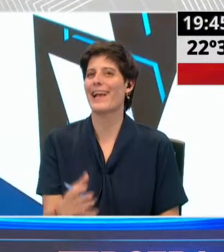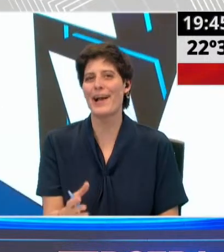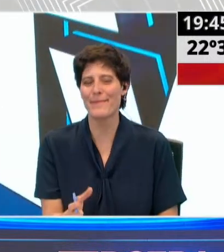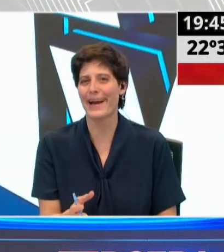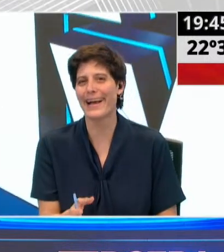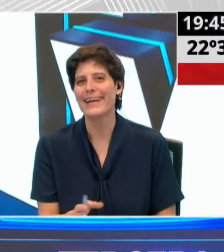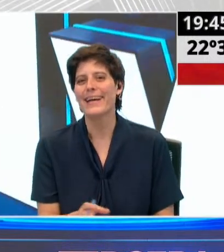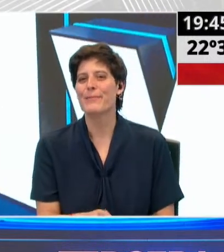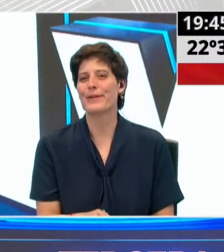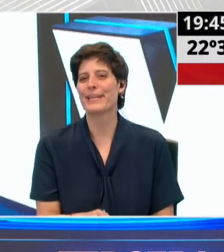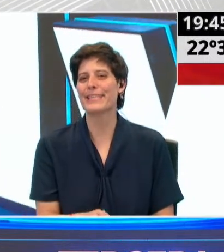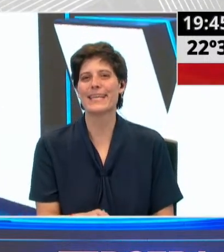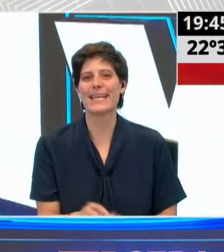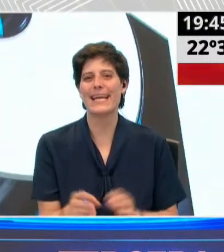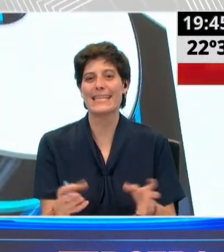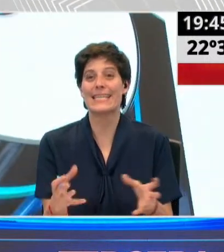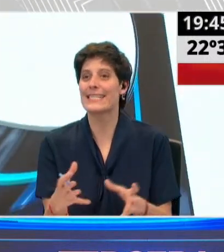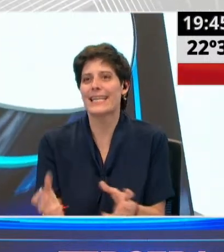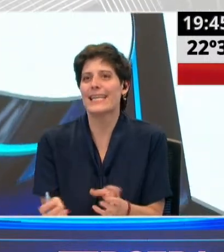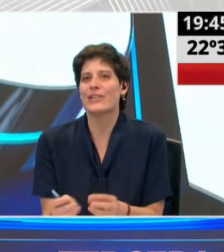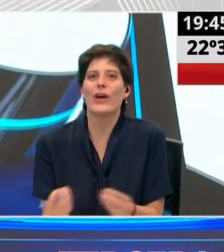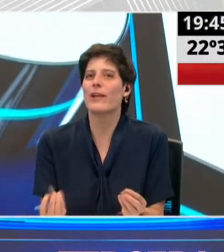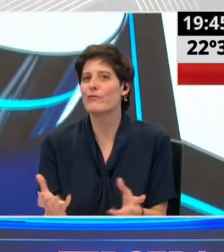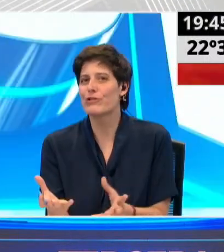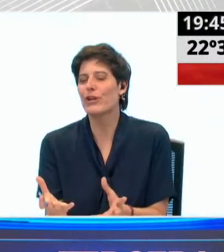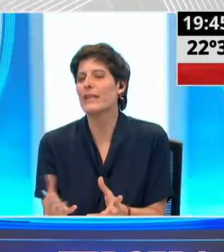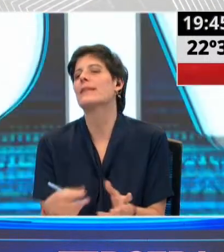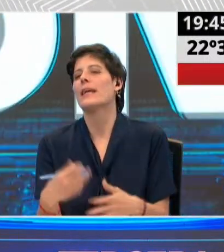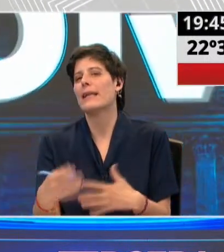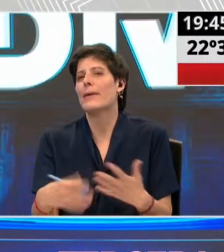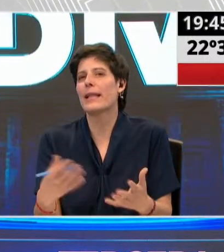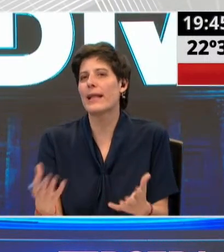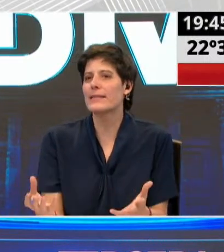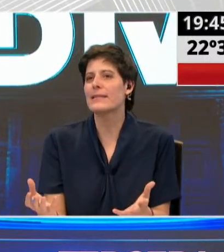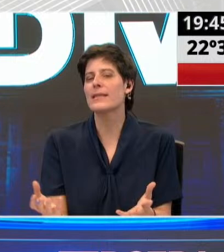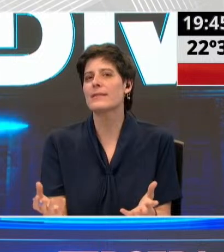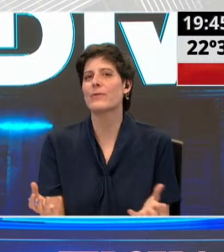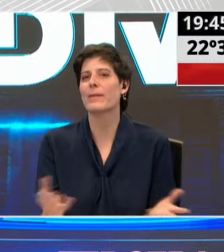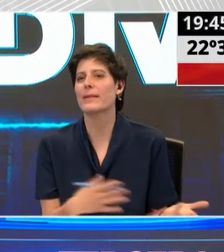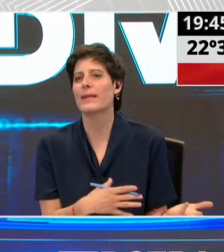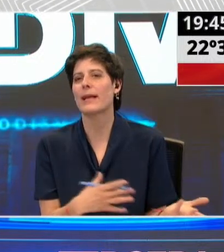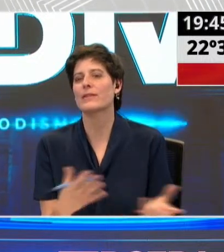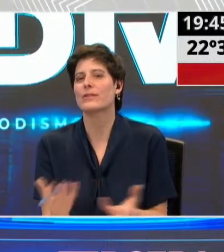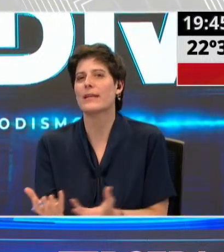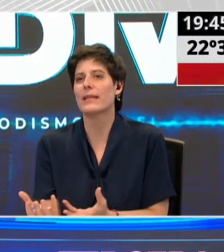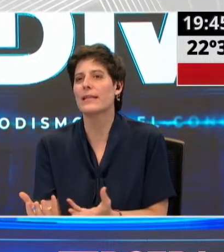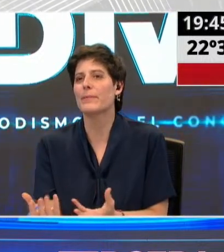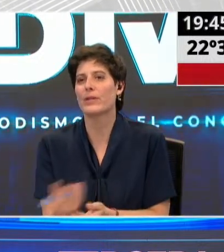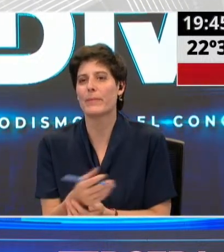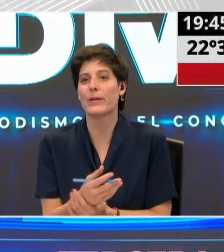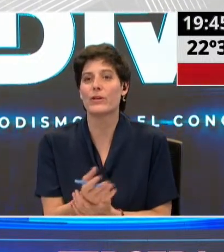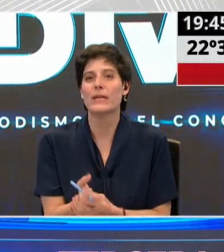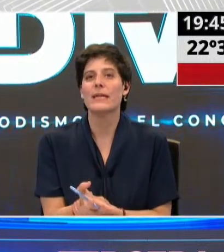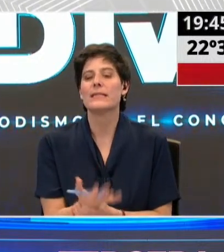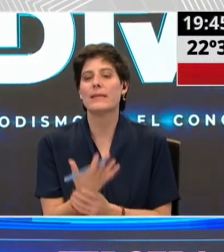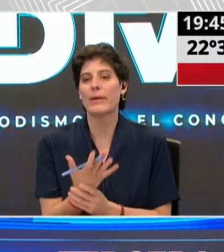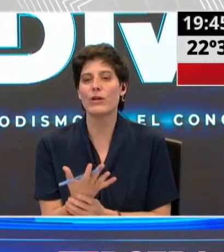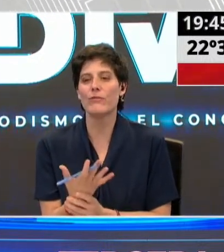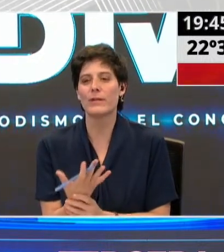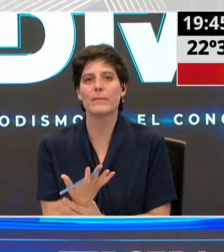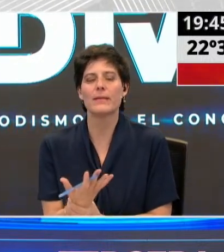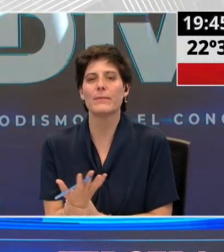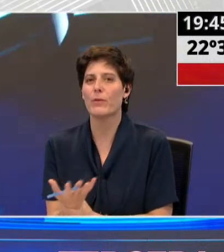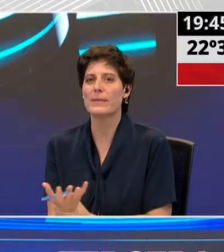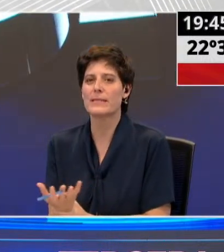organizar la Cámara, porque tiene que hacerse de todas las funciones. Le van a dar asistencia seguramente la gestión saliente, pero también hoy se